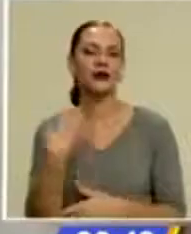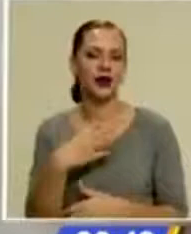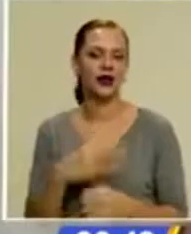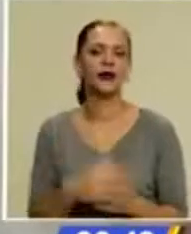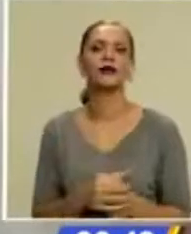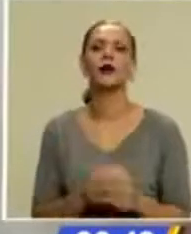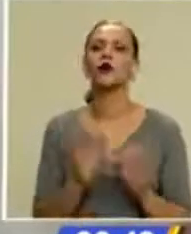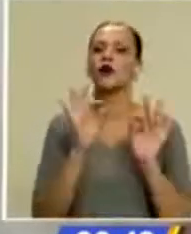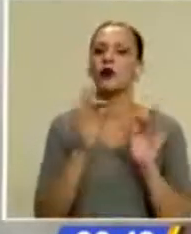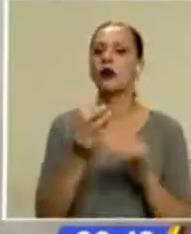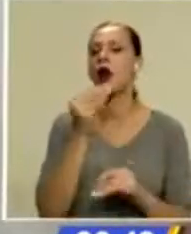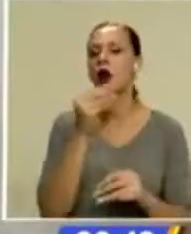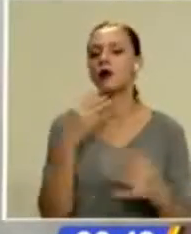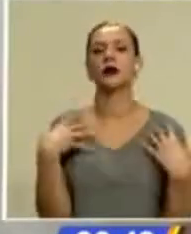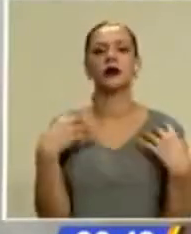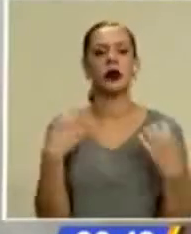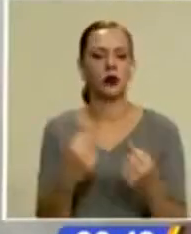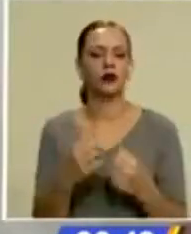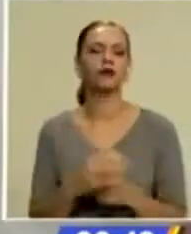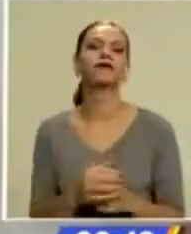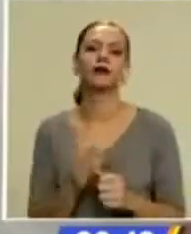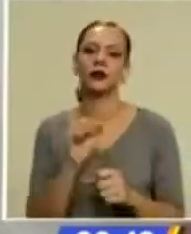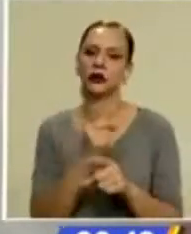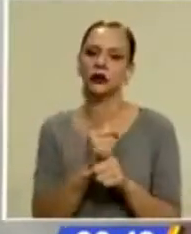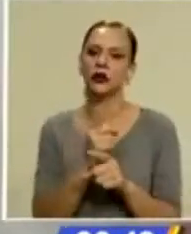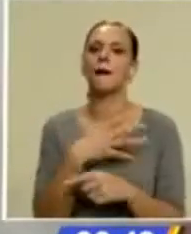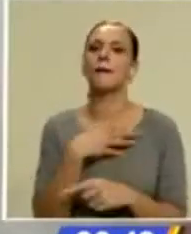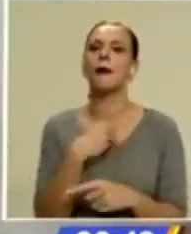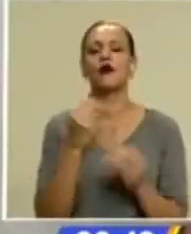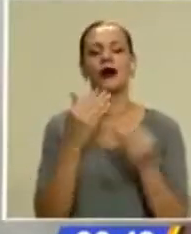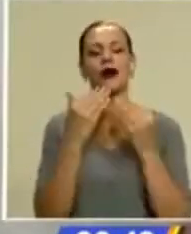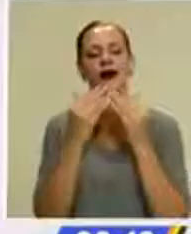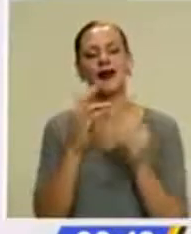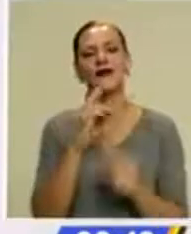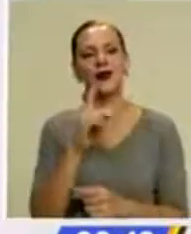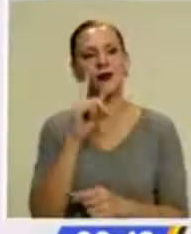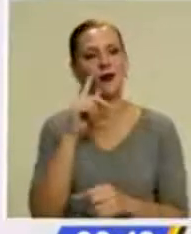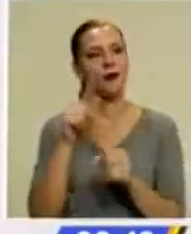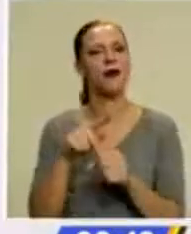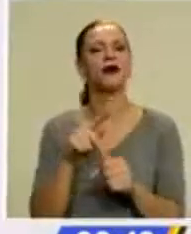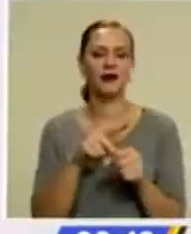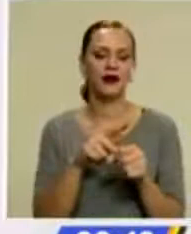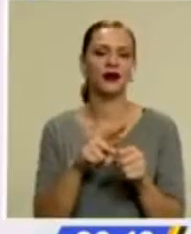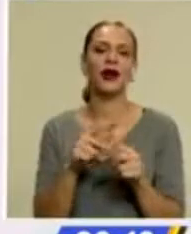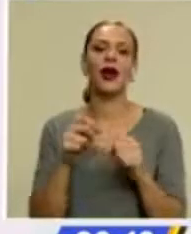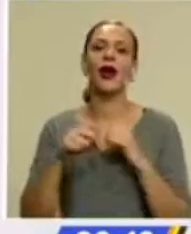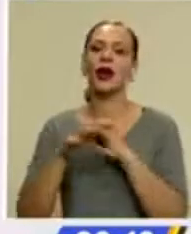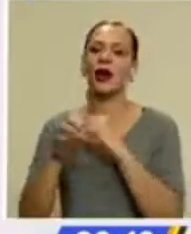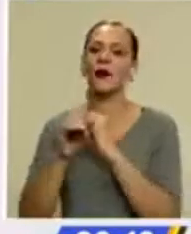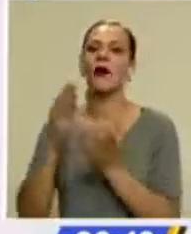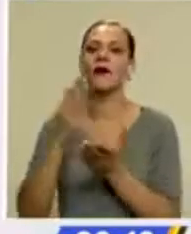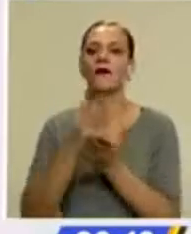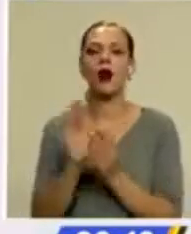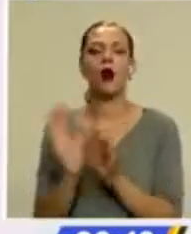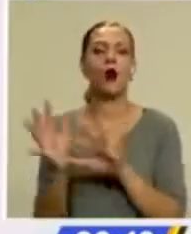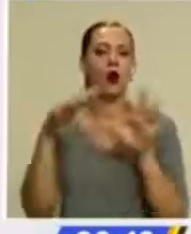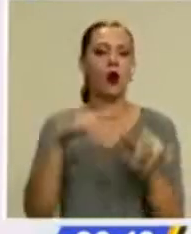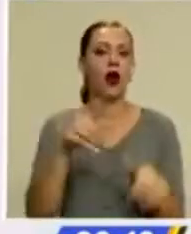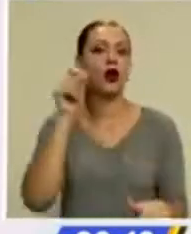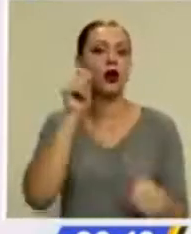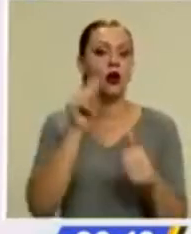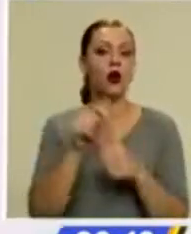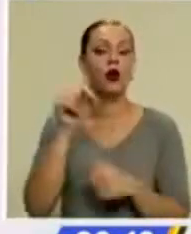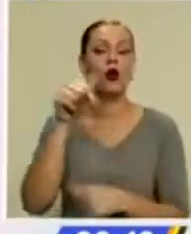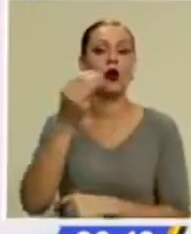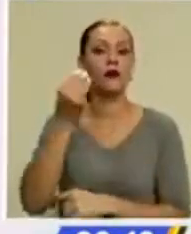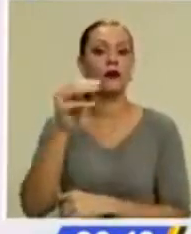Muy bien, alimentos saludables. Exactamente, de blanco, muchísimas gracias de verdad por participar en la campaña Frena la Ola. Recuerden,